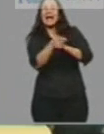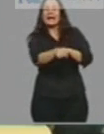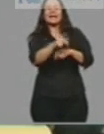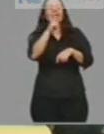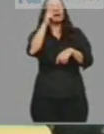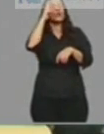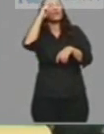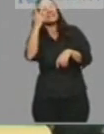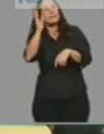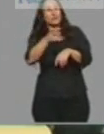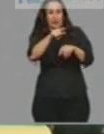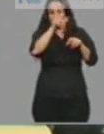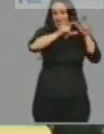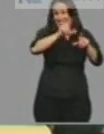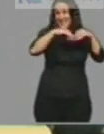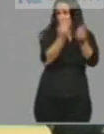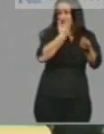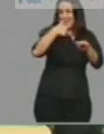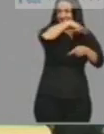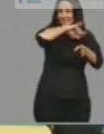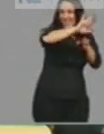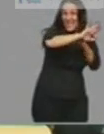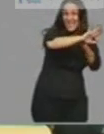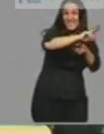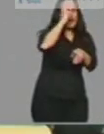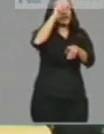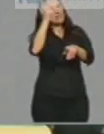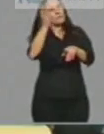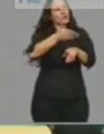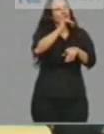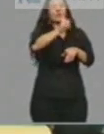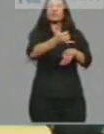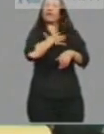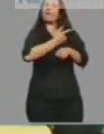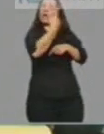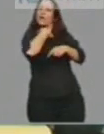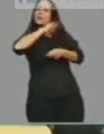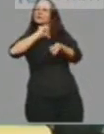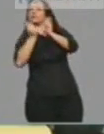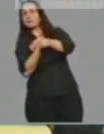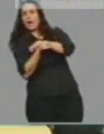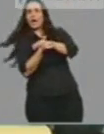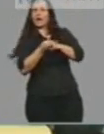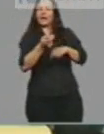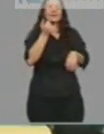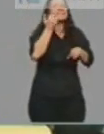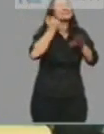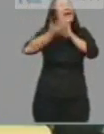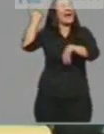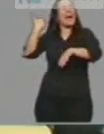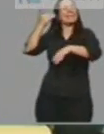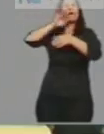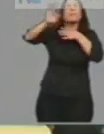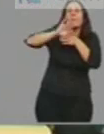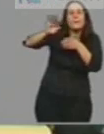93% de quienes, a quienes les debíamos. Ya había más confianza, se había pagado deuda no solamente emitida en